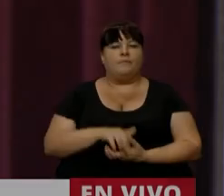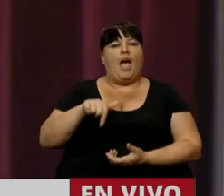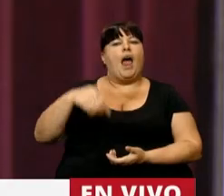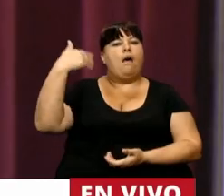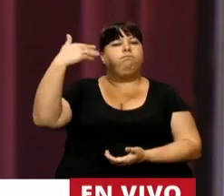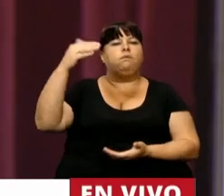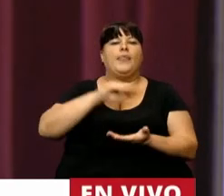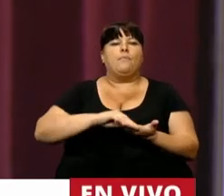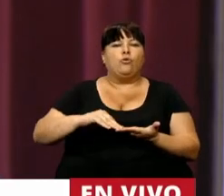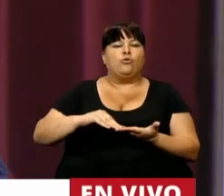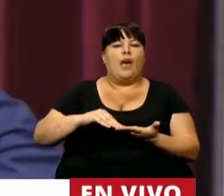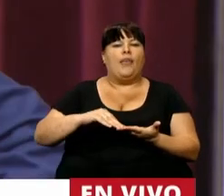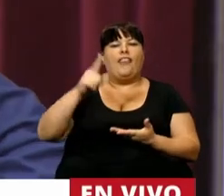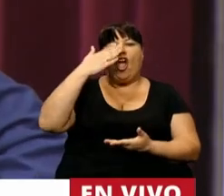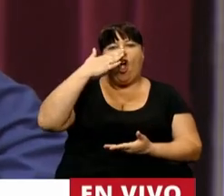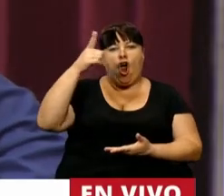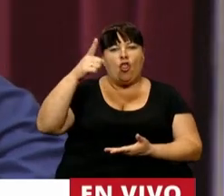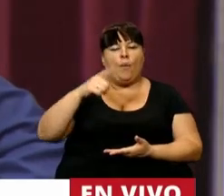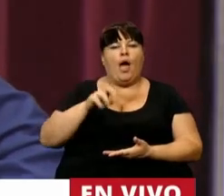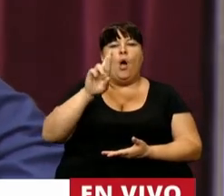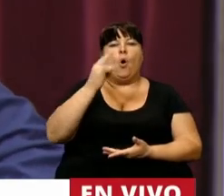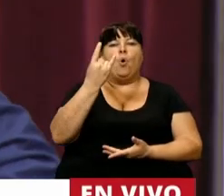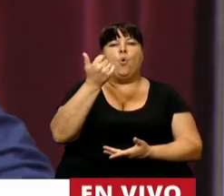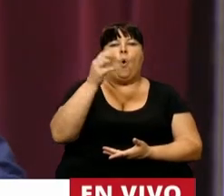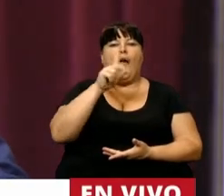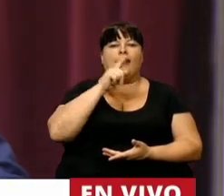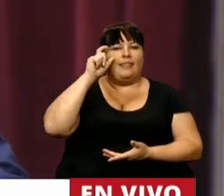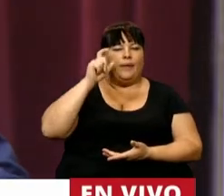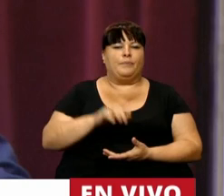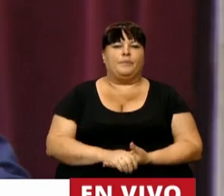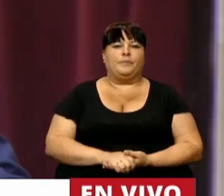Tiene la palabra la diputada cordobesa Adriana Ruarte.